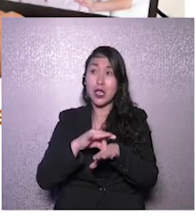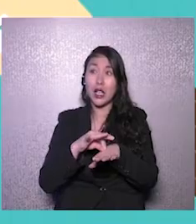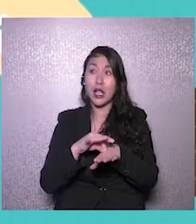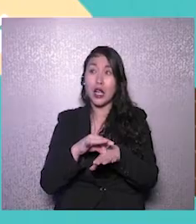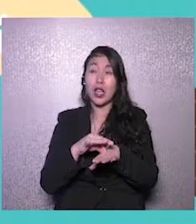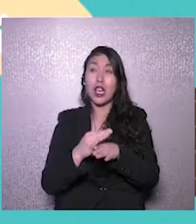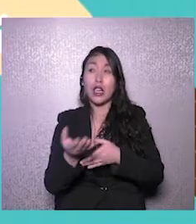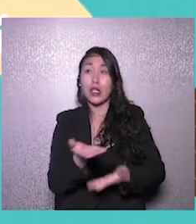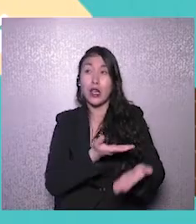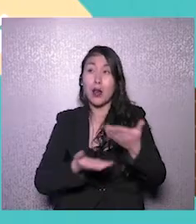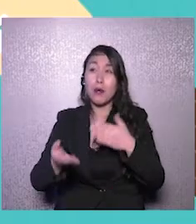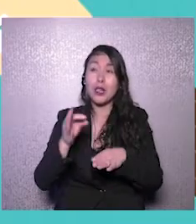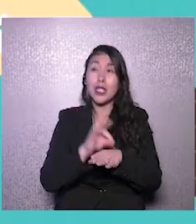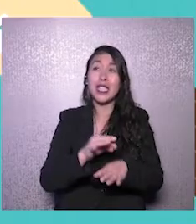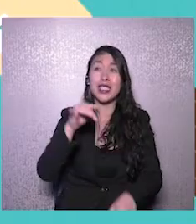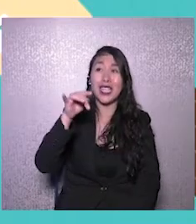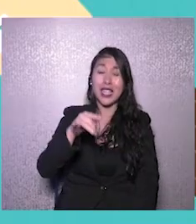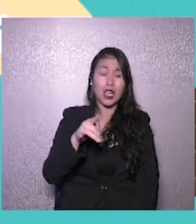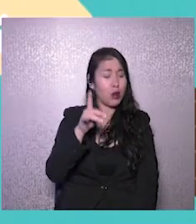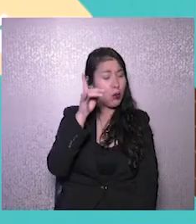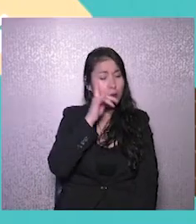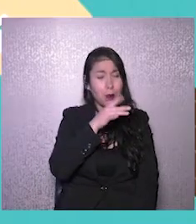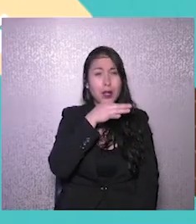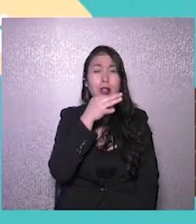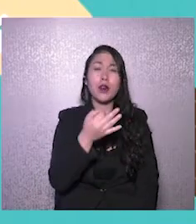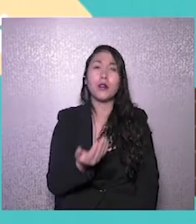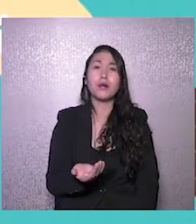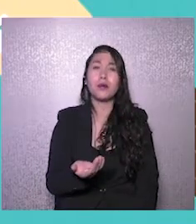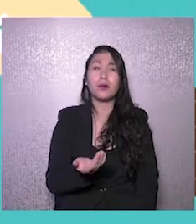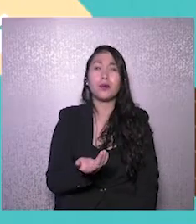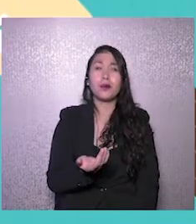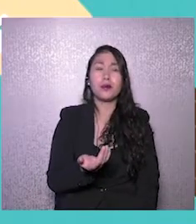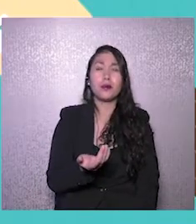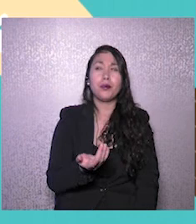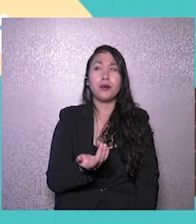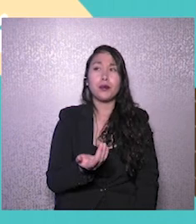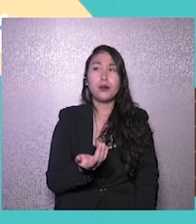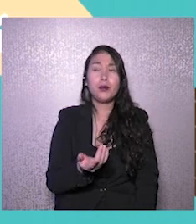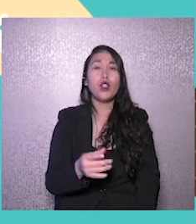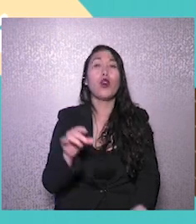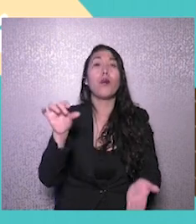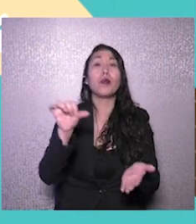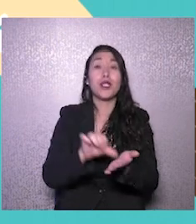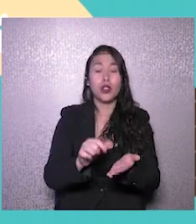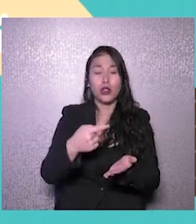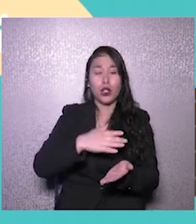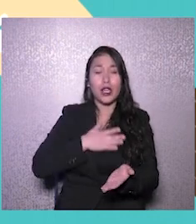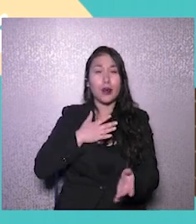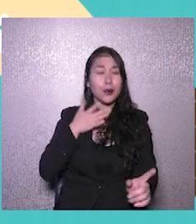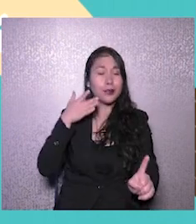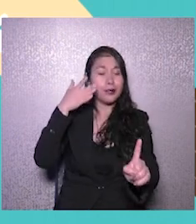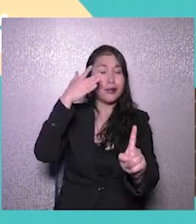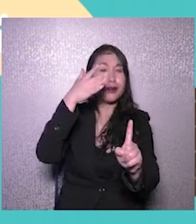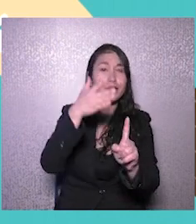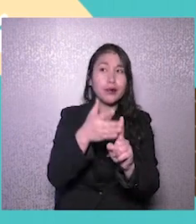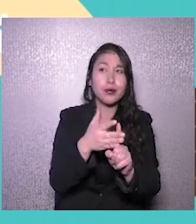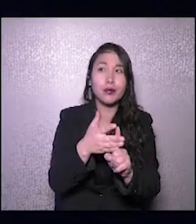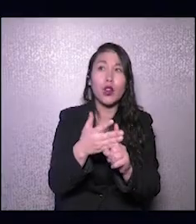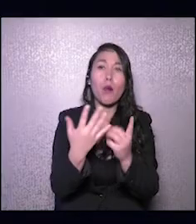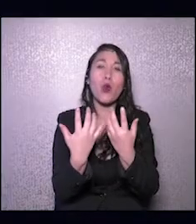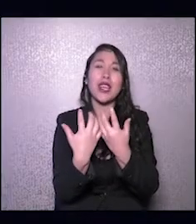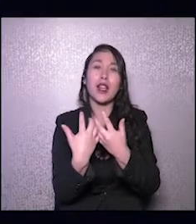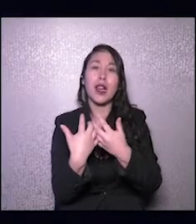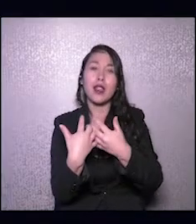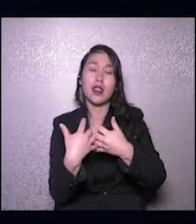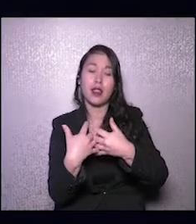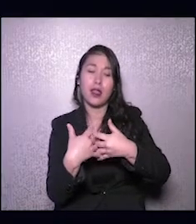telemedicina. Y aquí el mensaje final es que como centro queremos llegar a la sociedad como un engranaje más